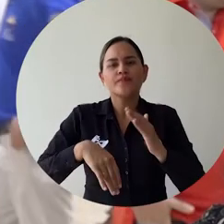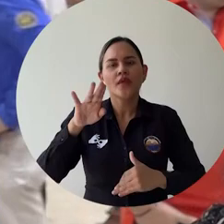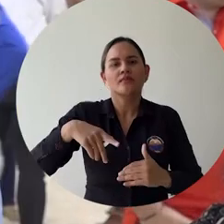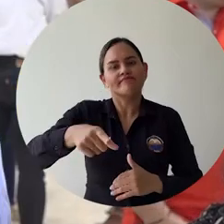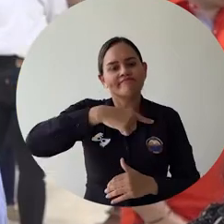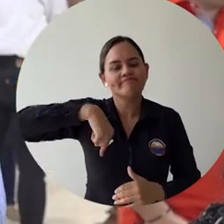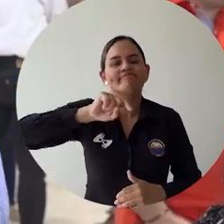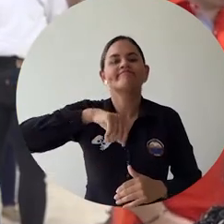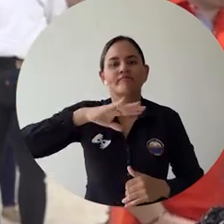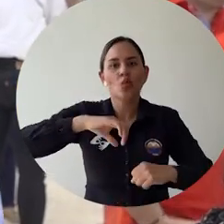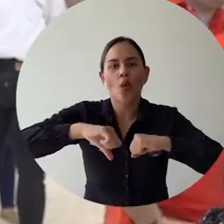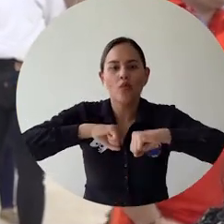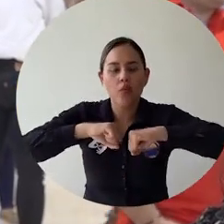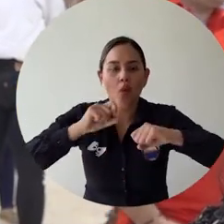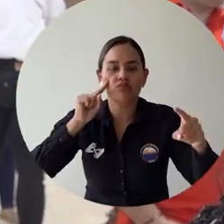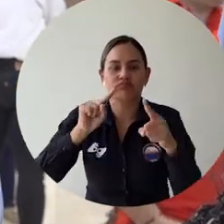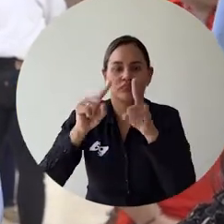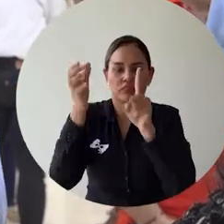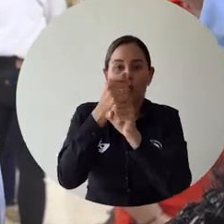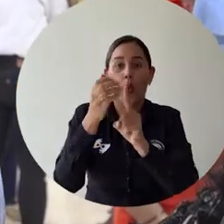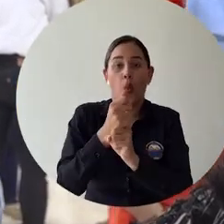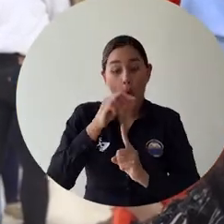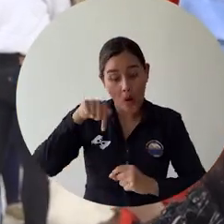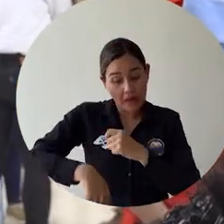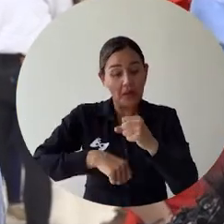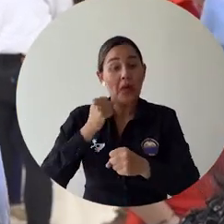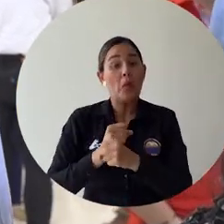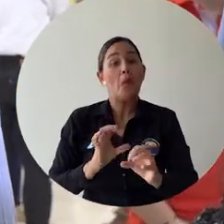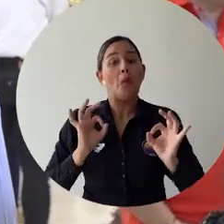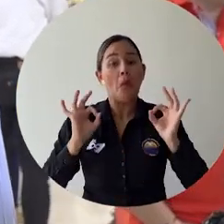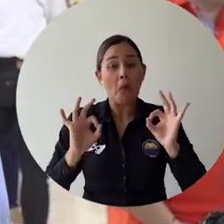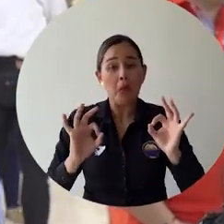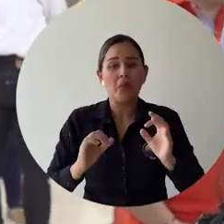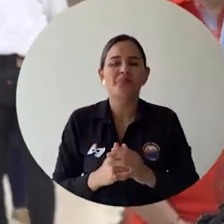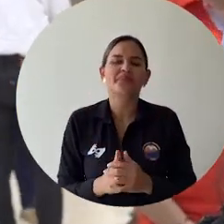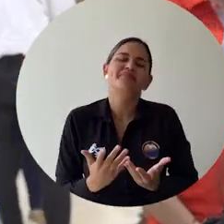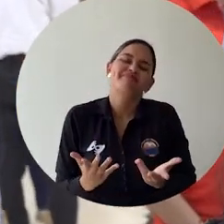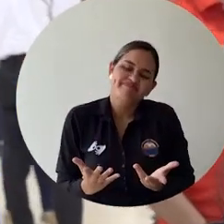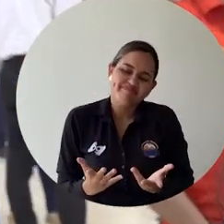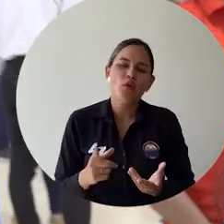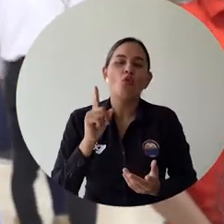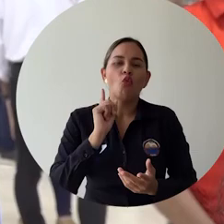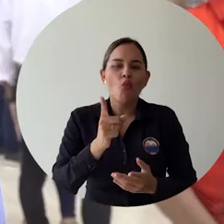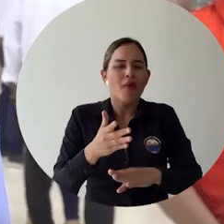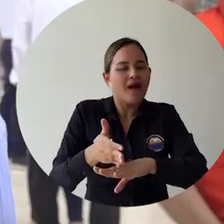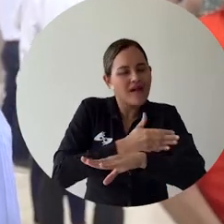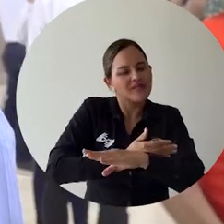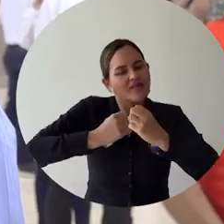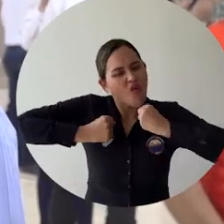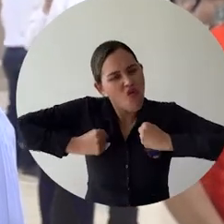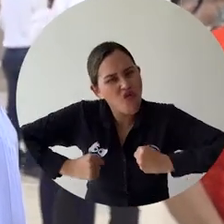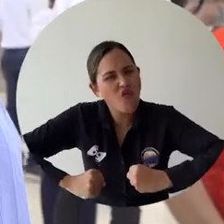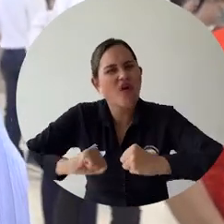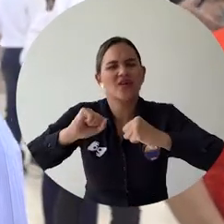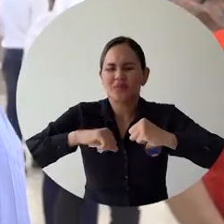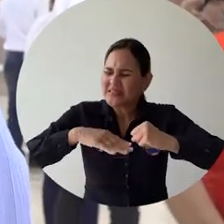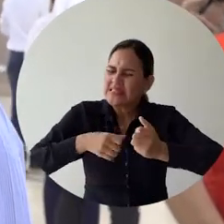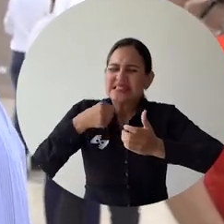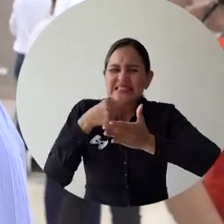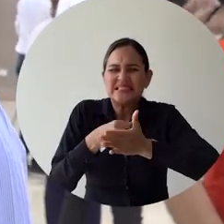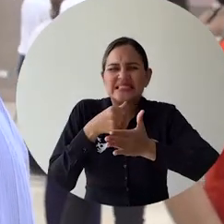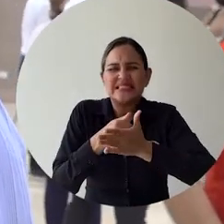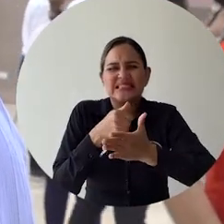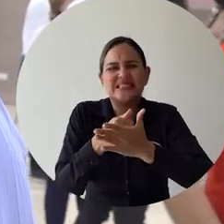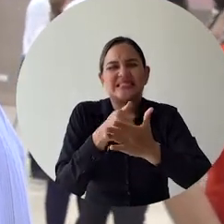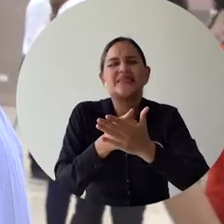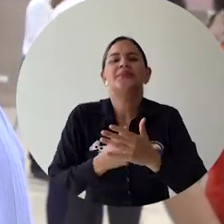Pues todos estos logros y avances que ha tenido la universidad en este año, pues han sido resultado precisamente de lo que hemos dicho siempre, de la